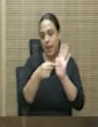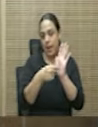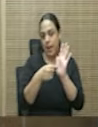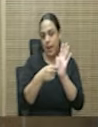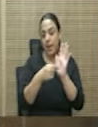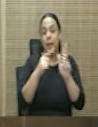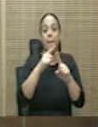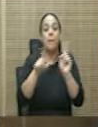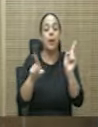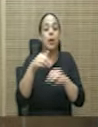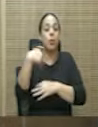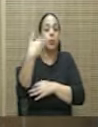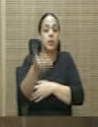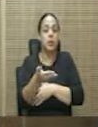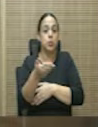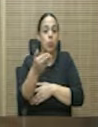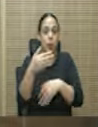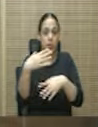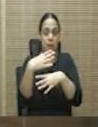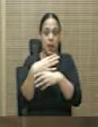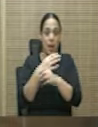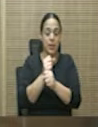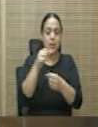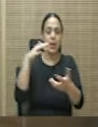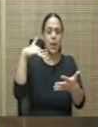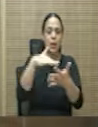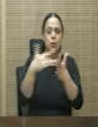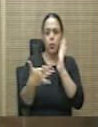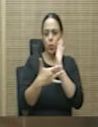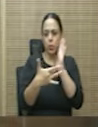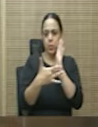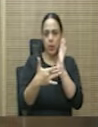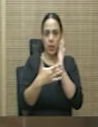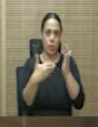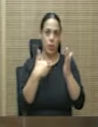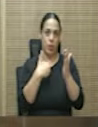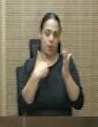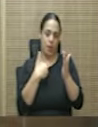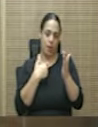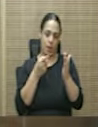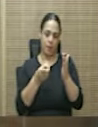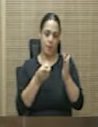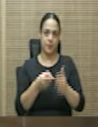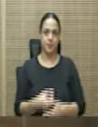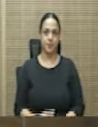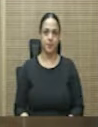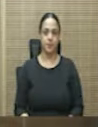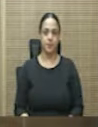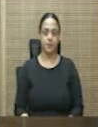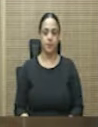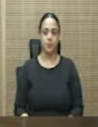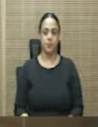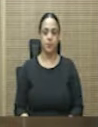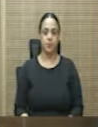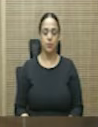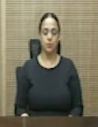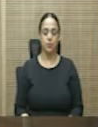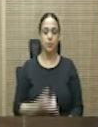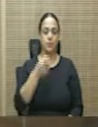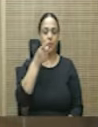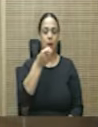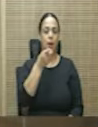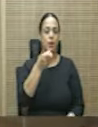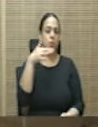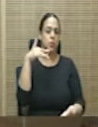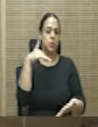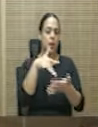después de realizar los estudios técnicos que justifiquen esta medida esos estudios sólo los puede hacer la